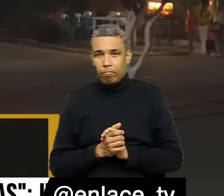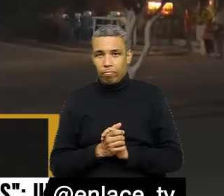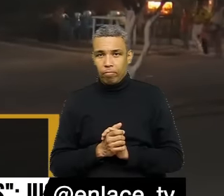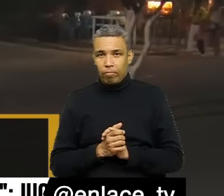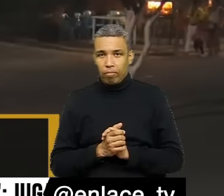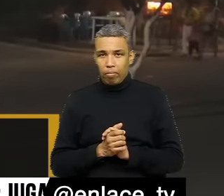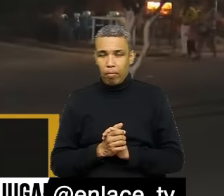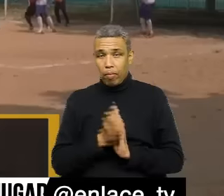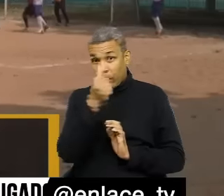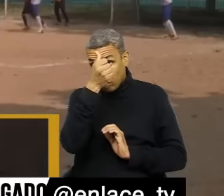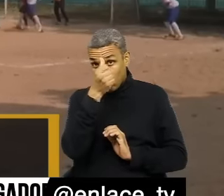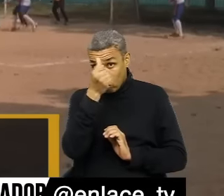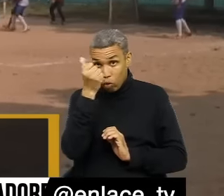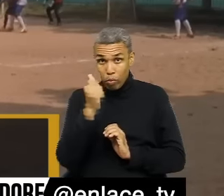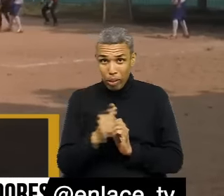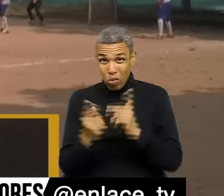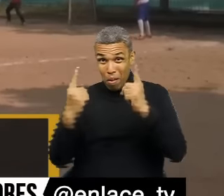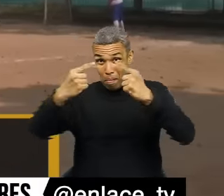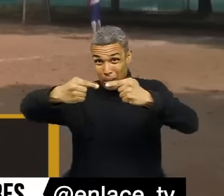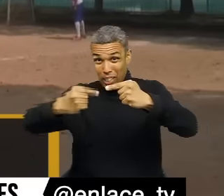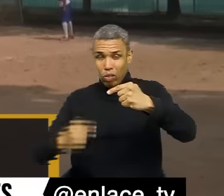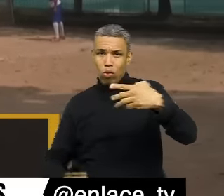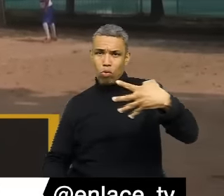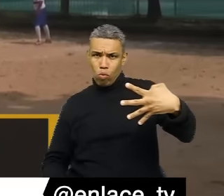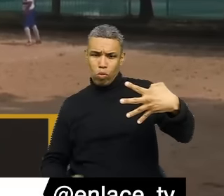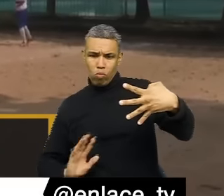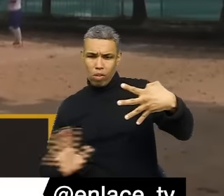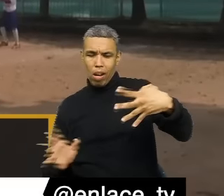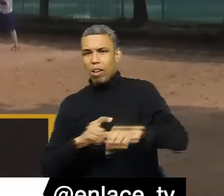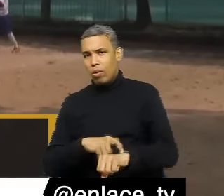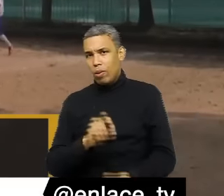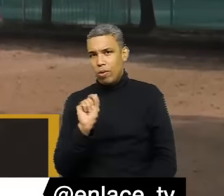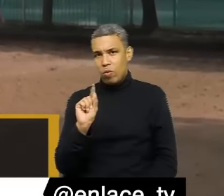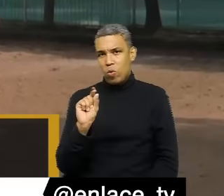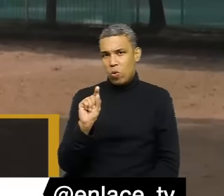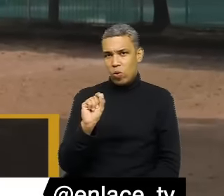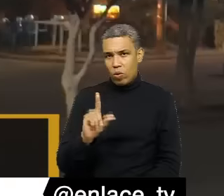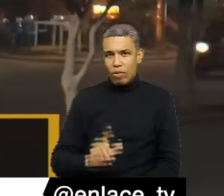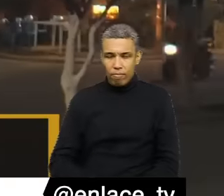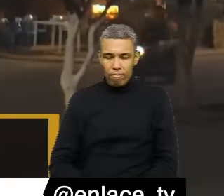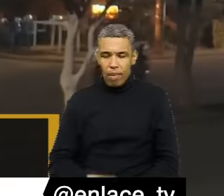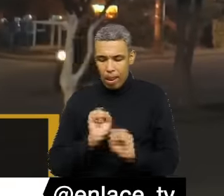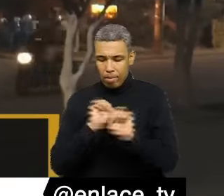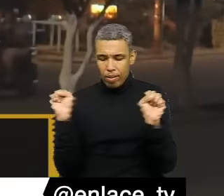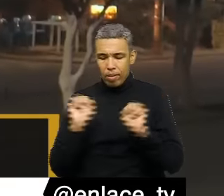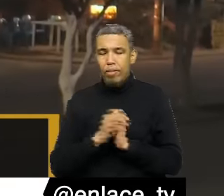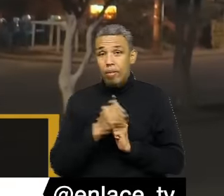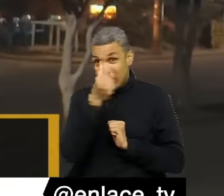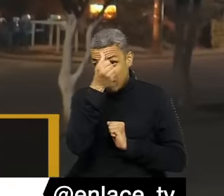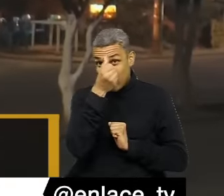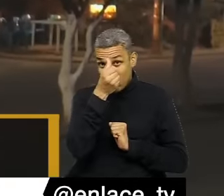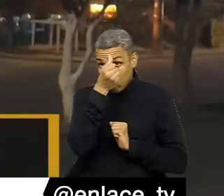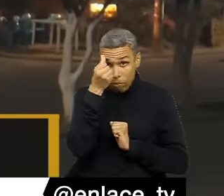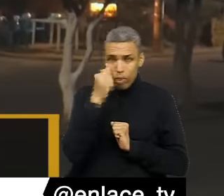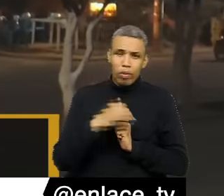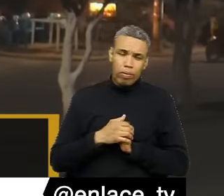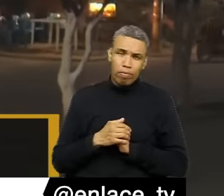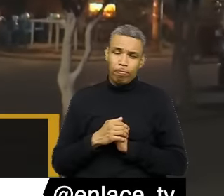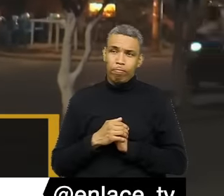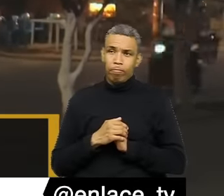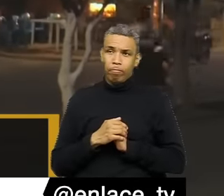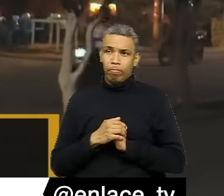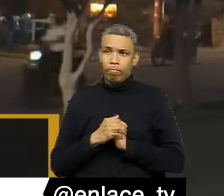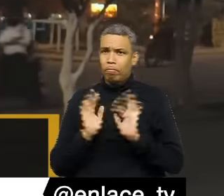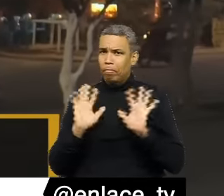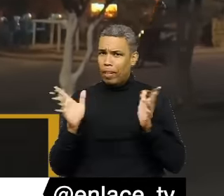domingo a partir de las 11 de la mañana. Ya eso está estipulado, ya aquí se arrancaría únicamente el día domingo para jugar ya